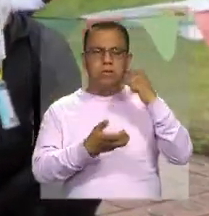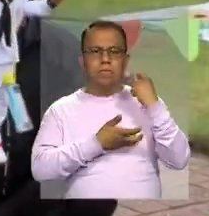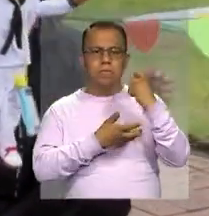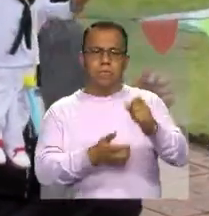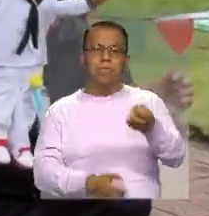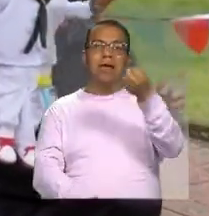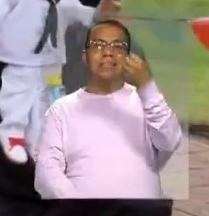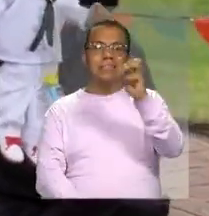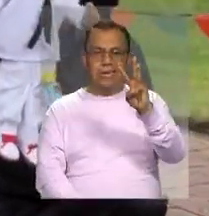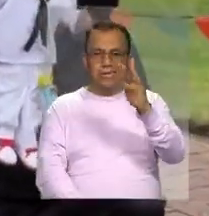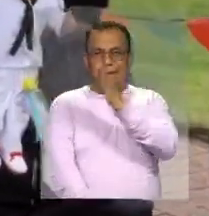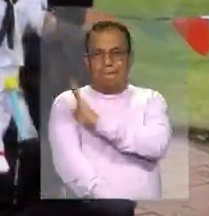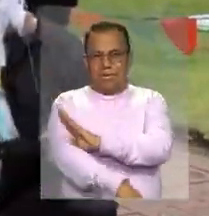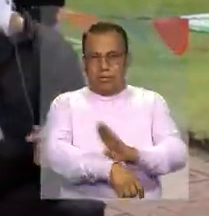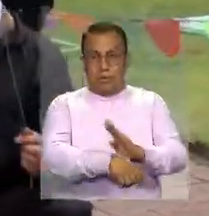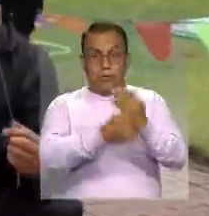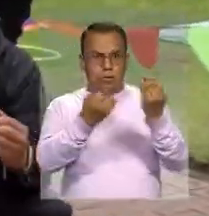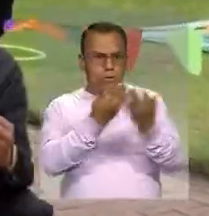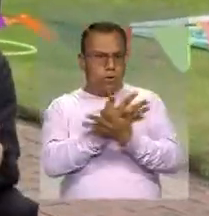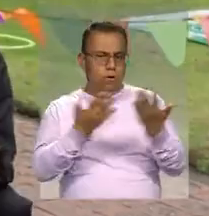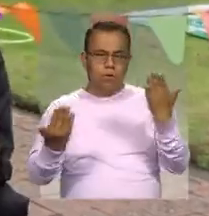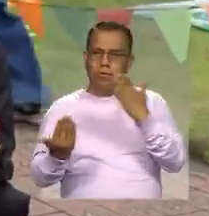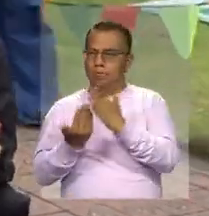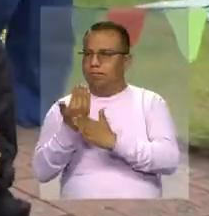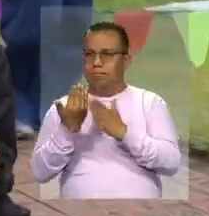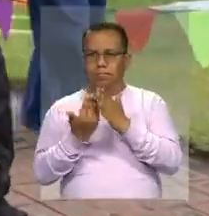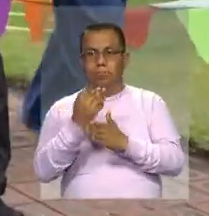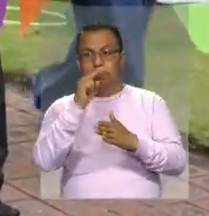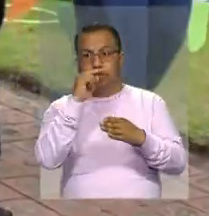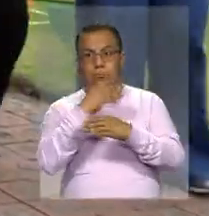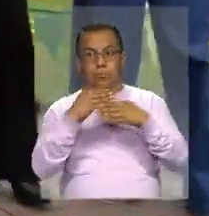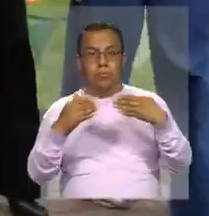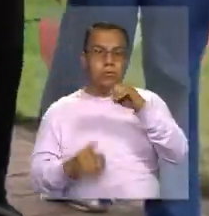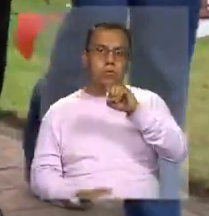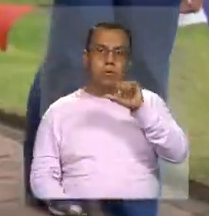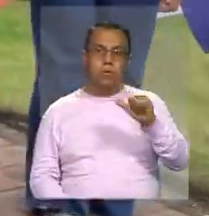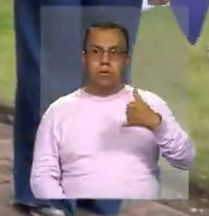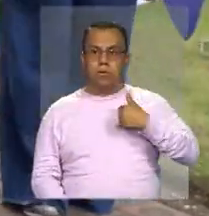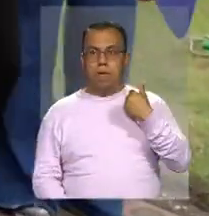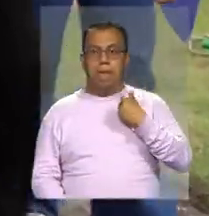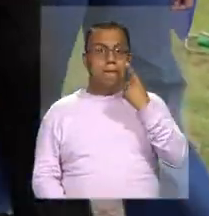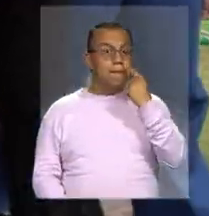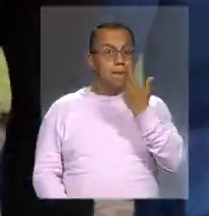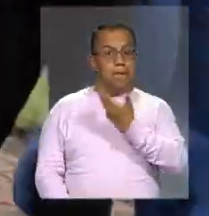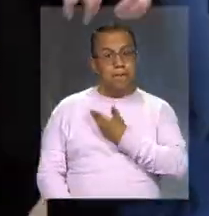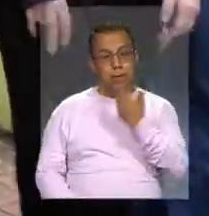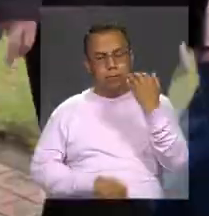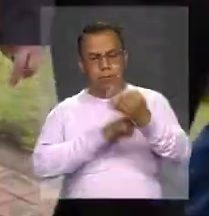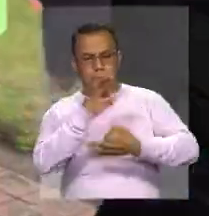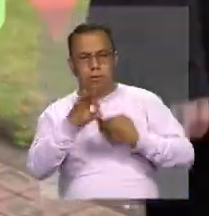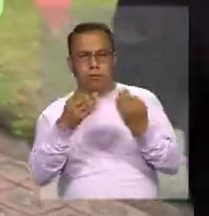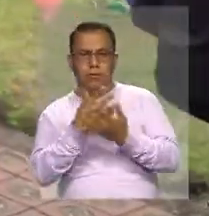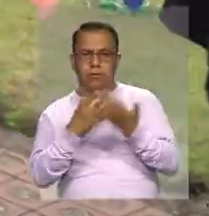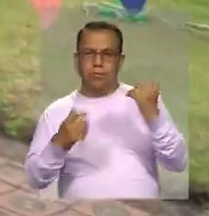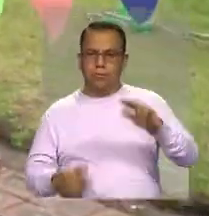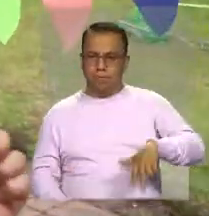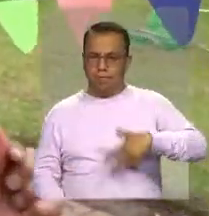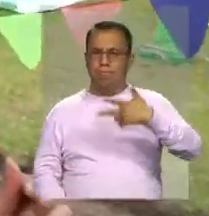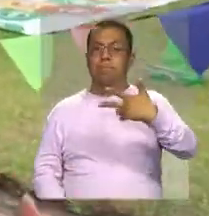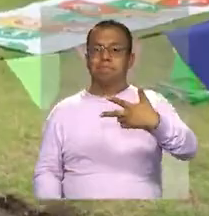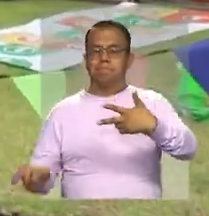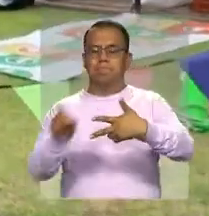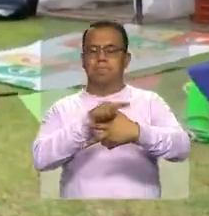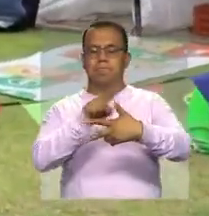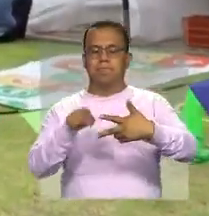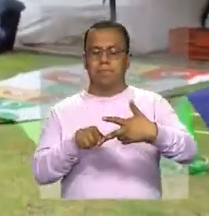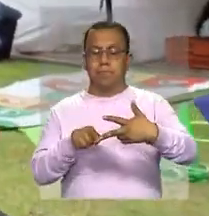13 billones de pesos, pero muchas cosas innovadoras. Los niños, las niñas, los adolescentes, los padres, las madres, los cuidadores encontrarán tres componentes fundamentales